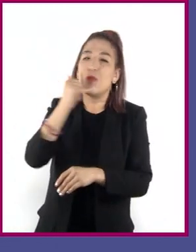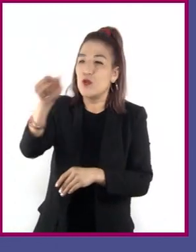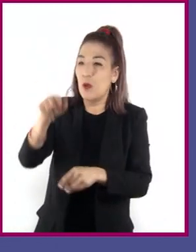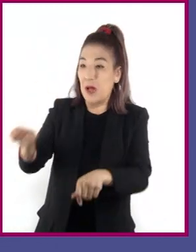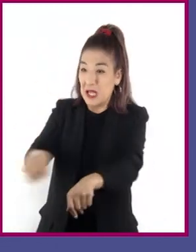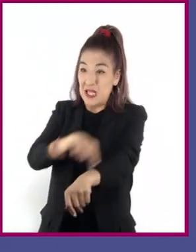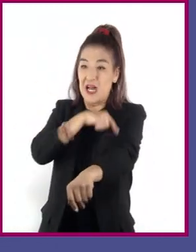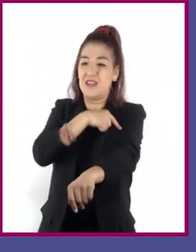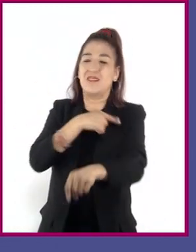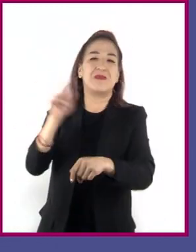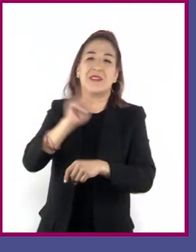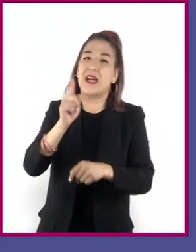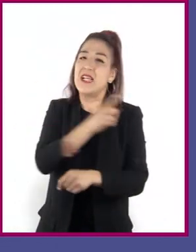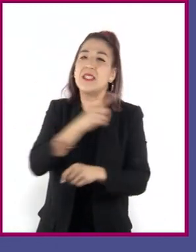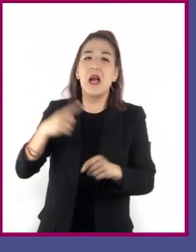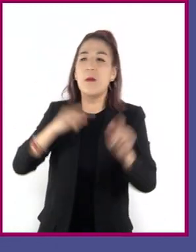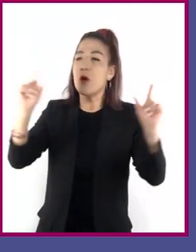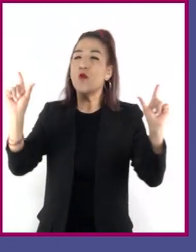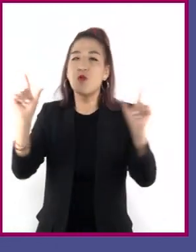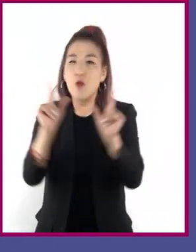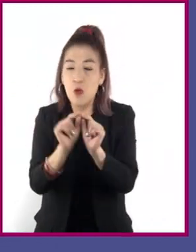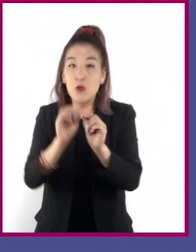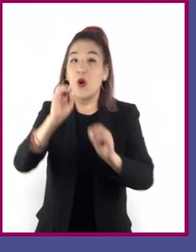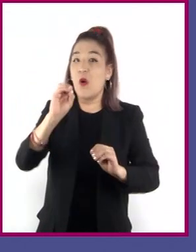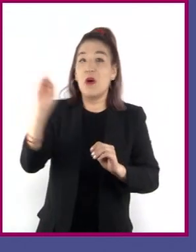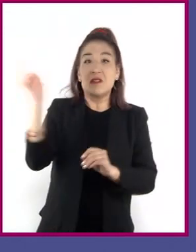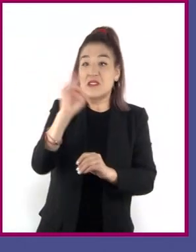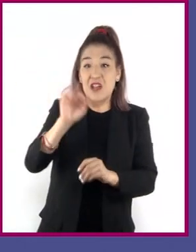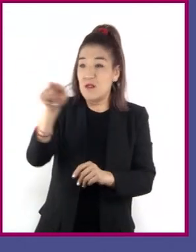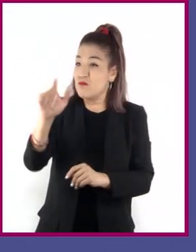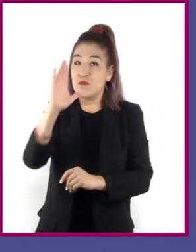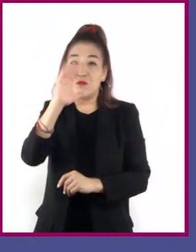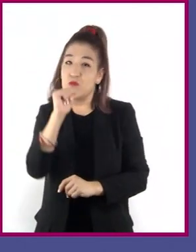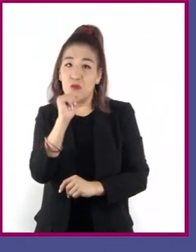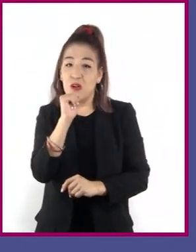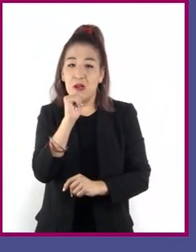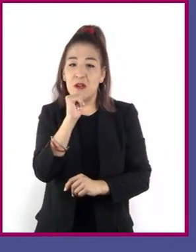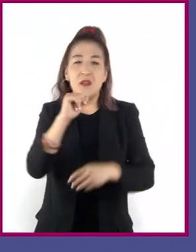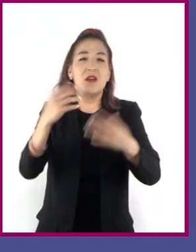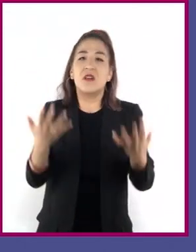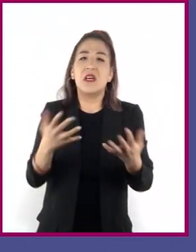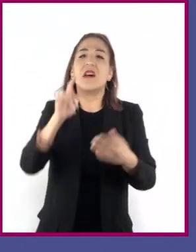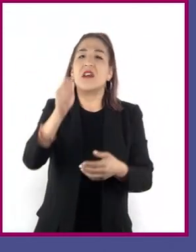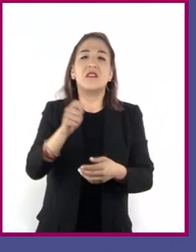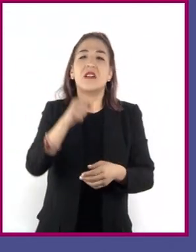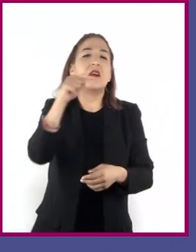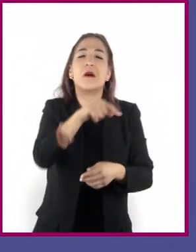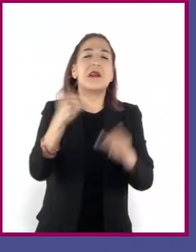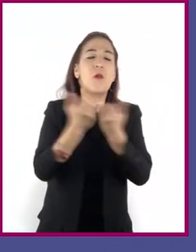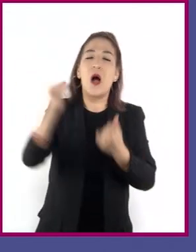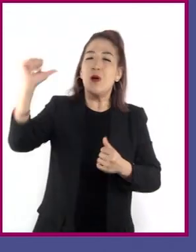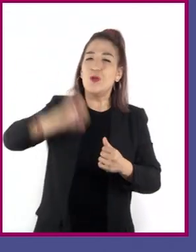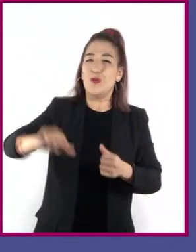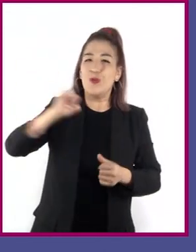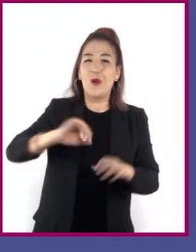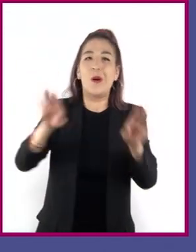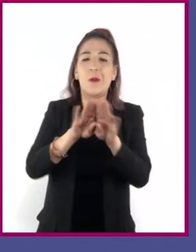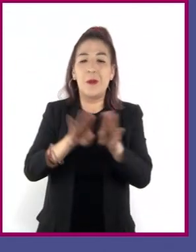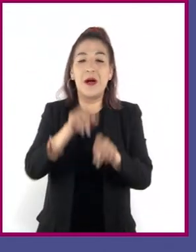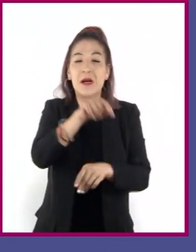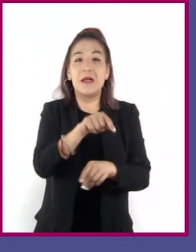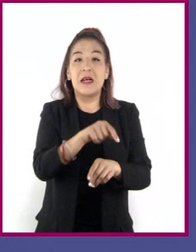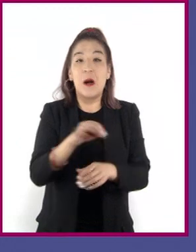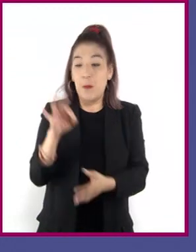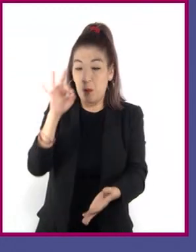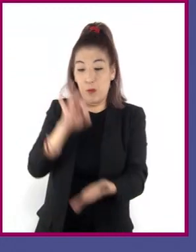cortas si no se le puede cortar el texto es lo que se hacían a dejar relaciones se da un atrás a